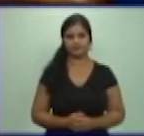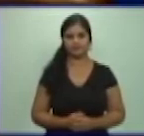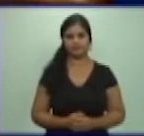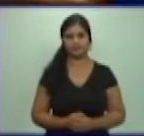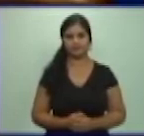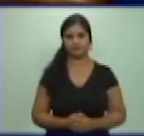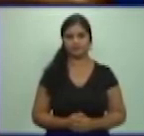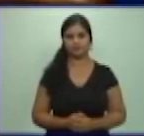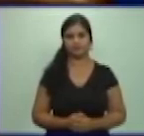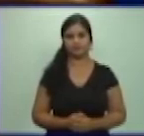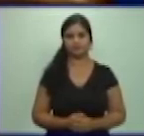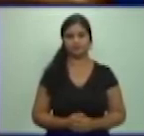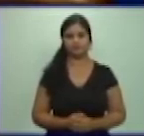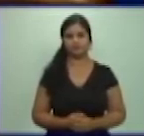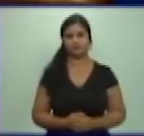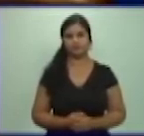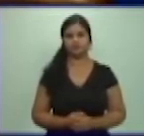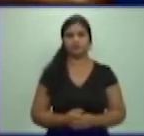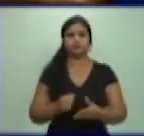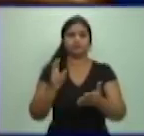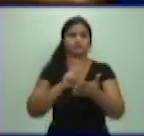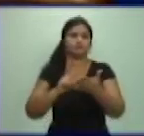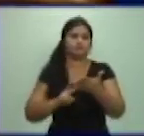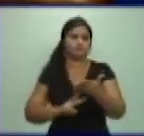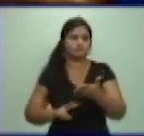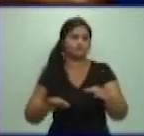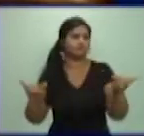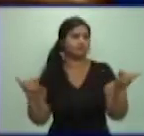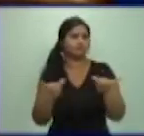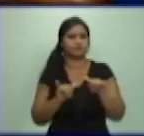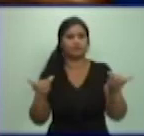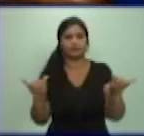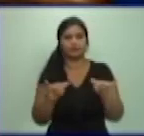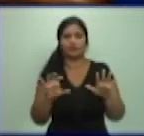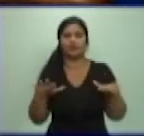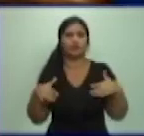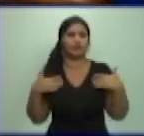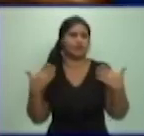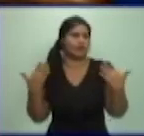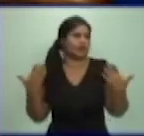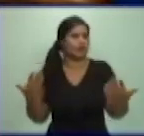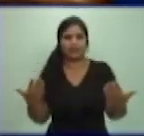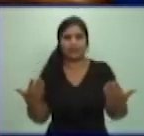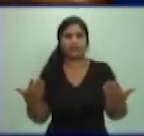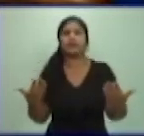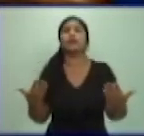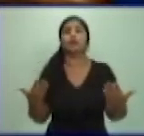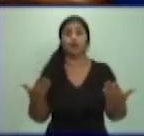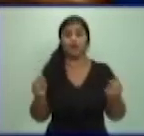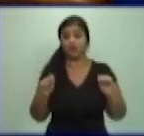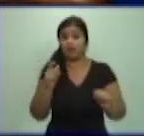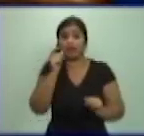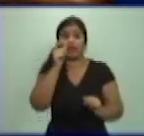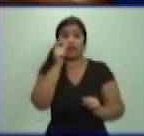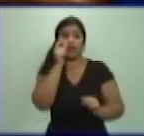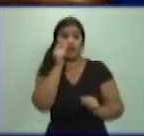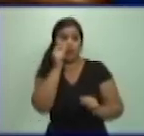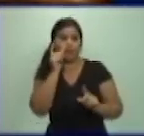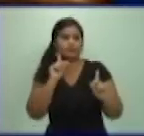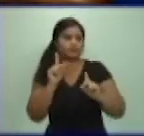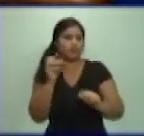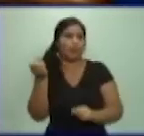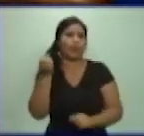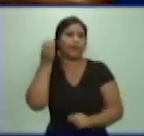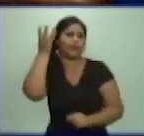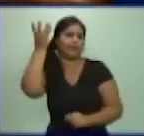lectura es como un sexto sentido. Si el hombre no hubiera inventado estos signos, se hubiera perdido la